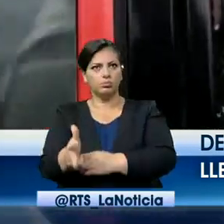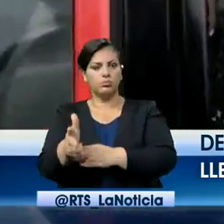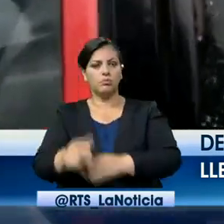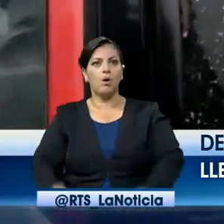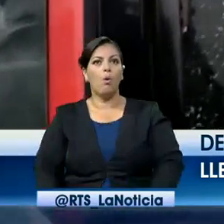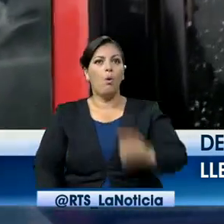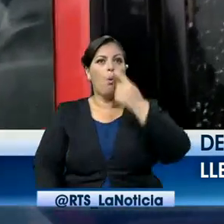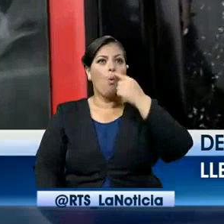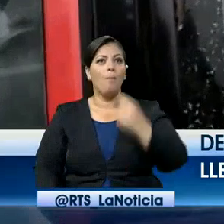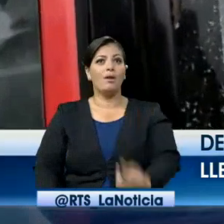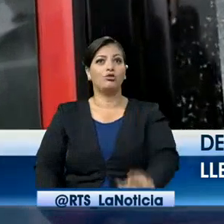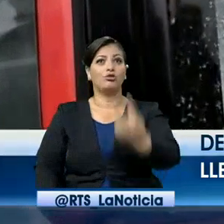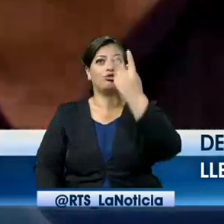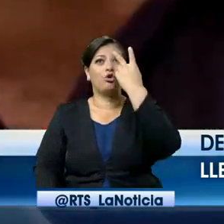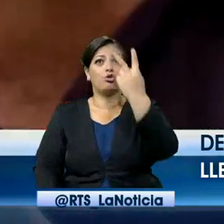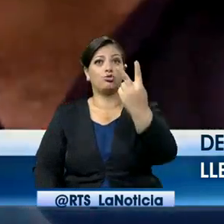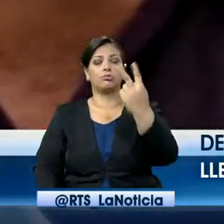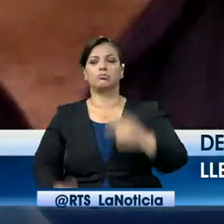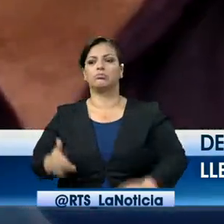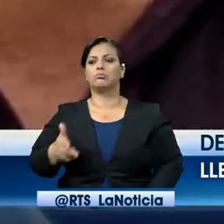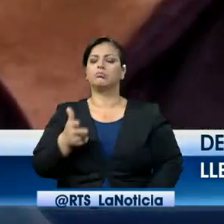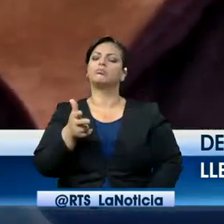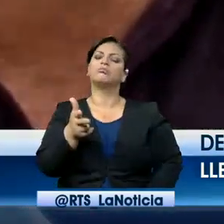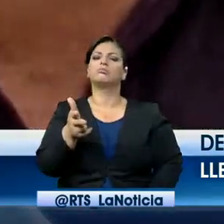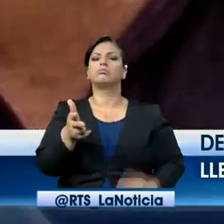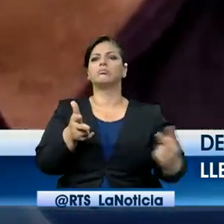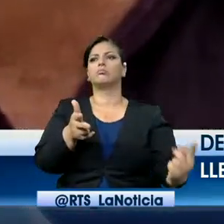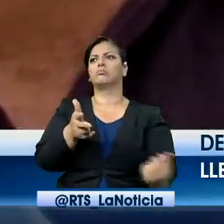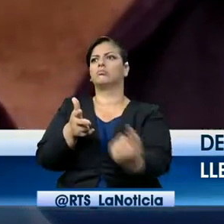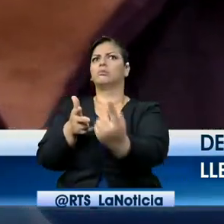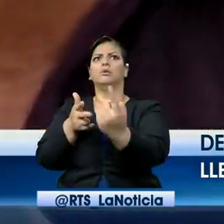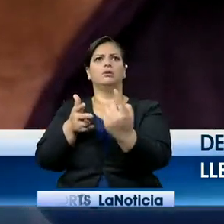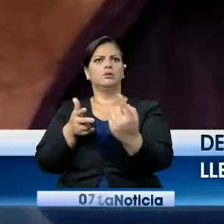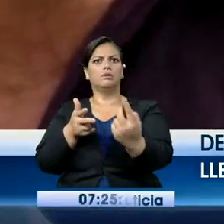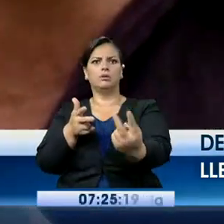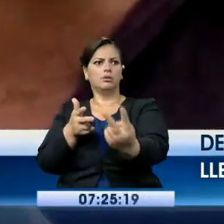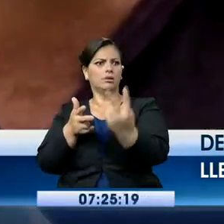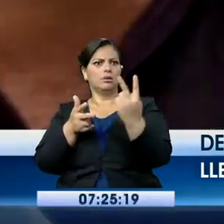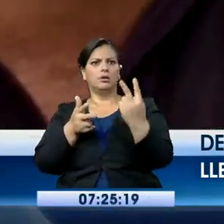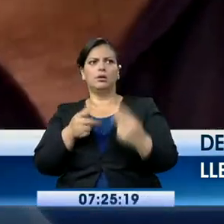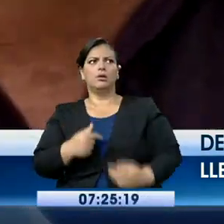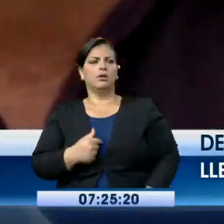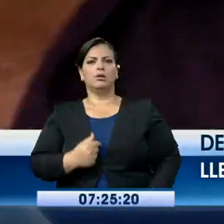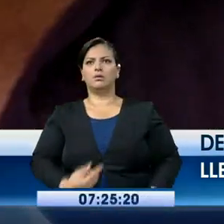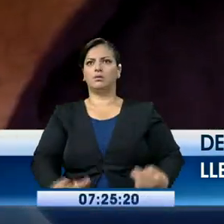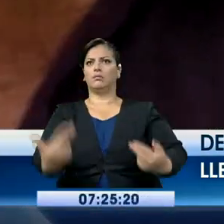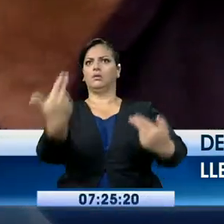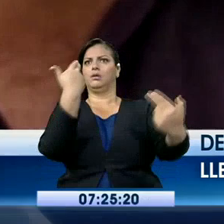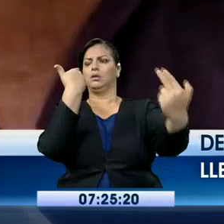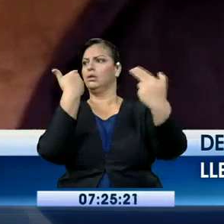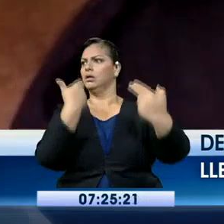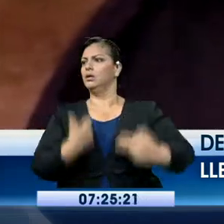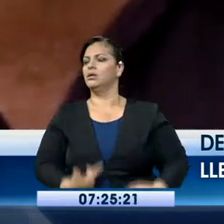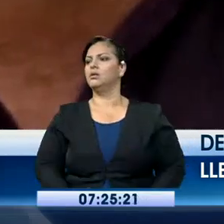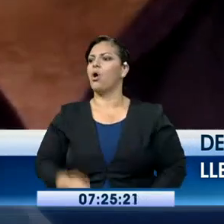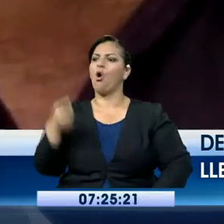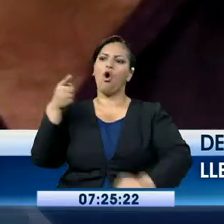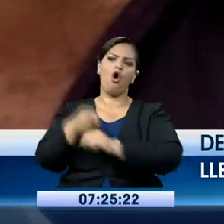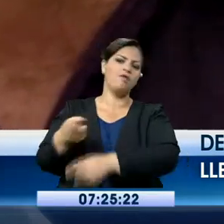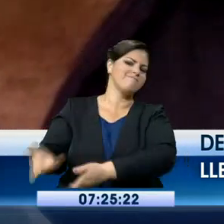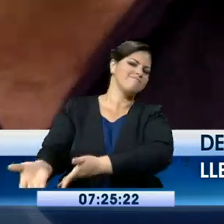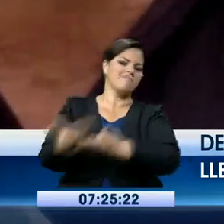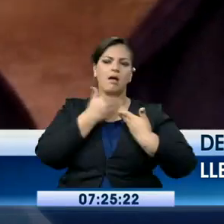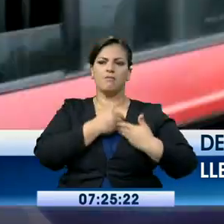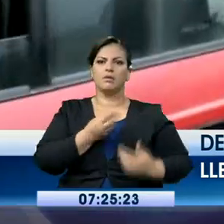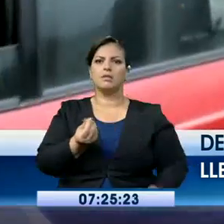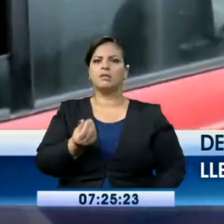me ordenaron que me detuviera. Intenté cometer algún accidente para evitar el asalto, pero fue imposible porque los carros más bien se fueron